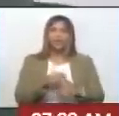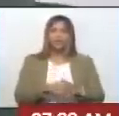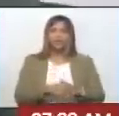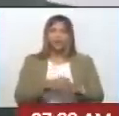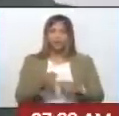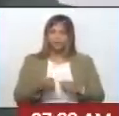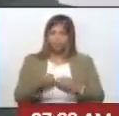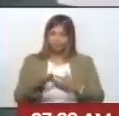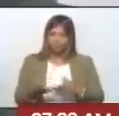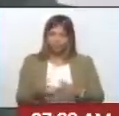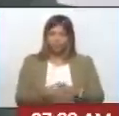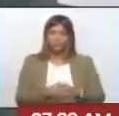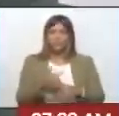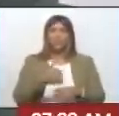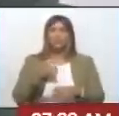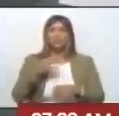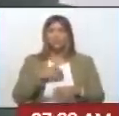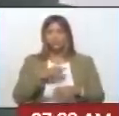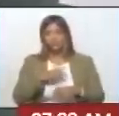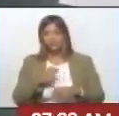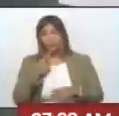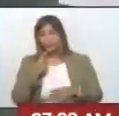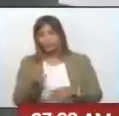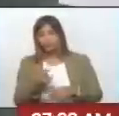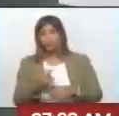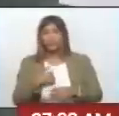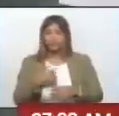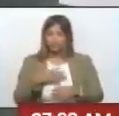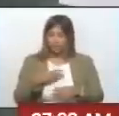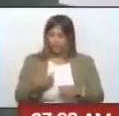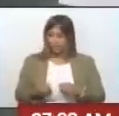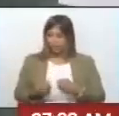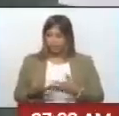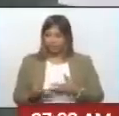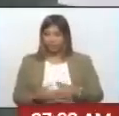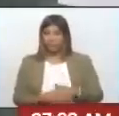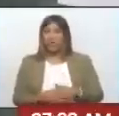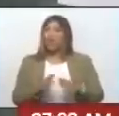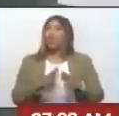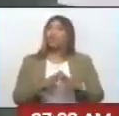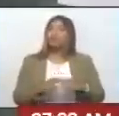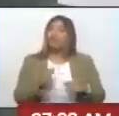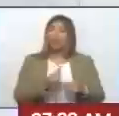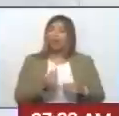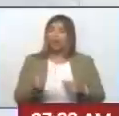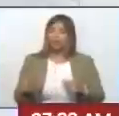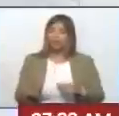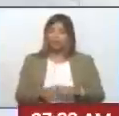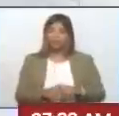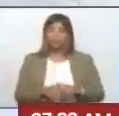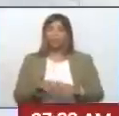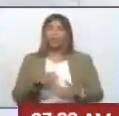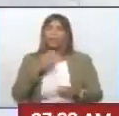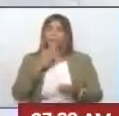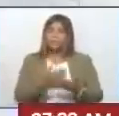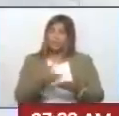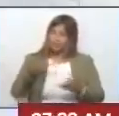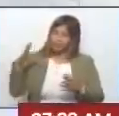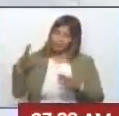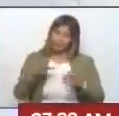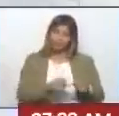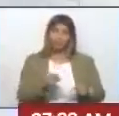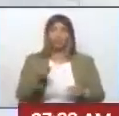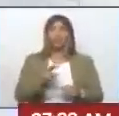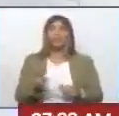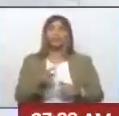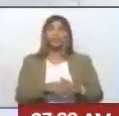ante esta confesión. Bueno, yo soy partidario, quiero comentártelo. Todos aquellos que pidieron intervenciones